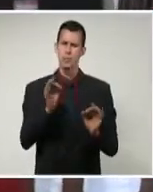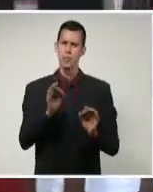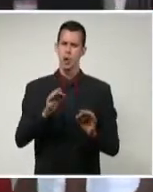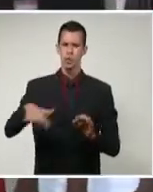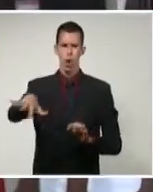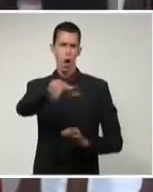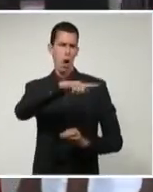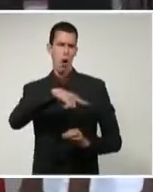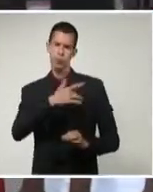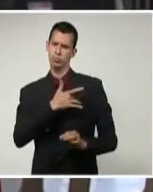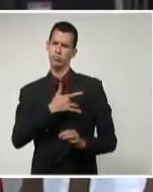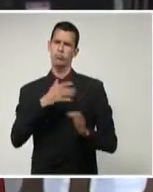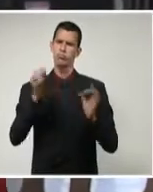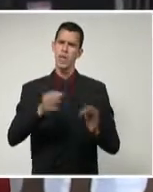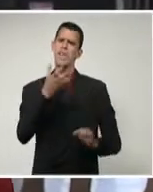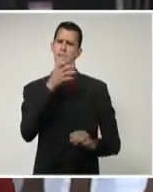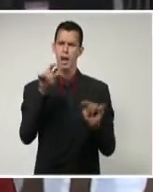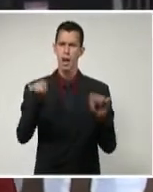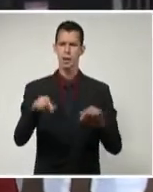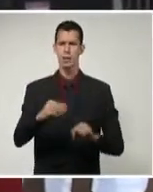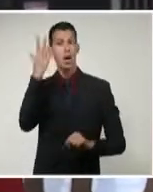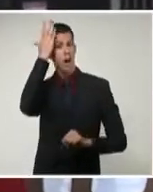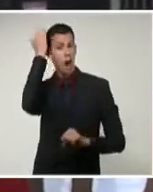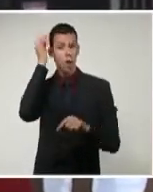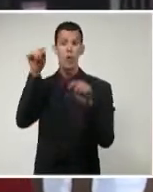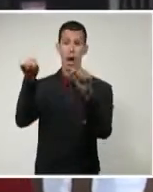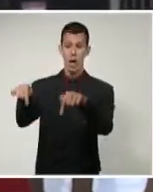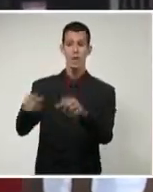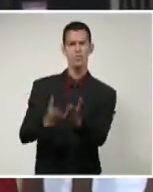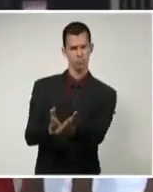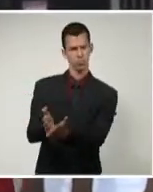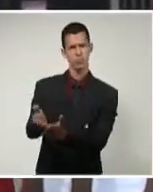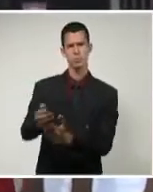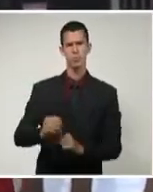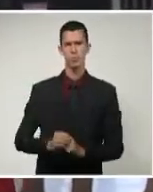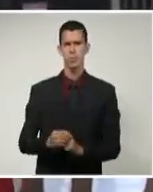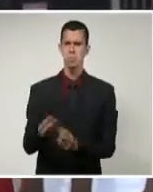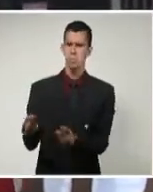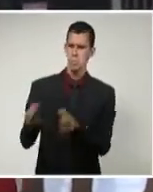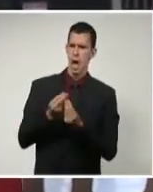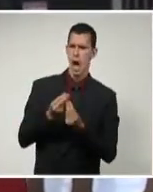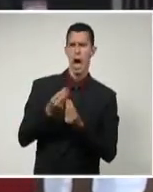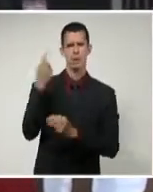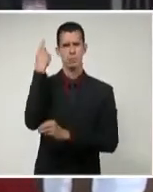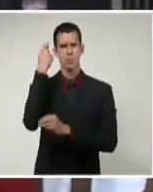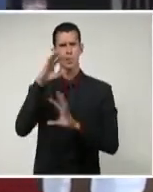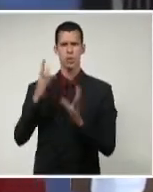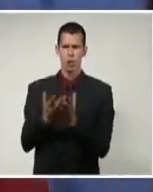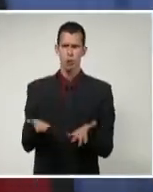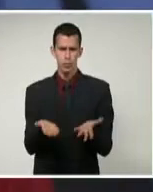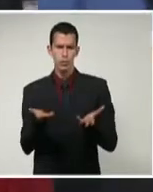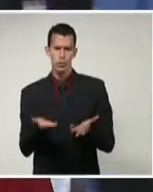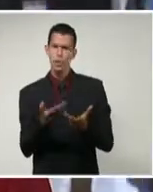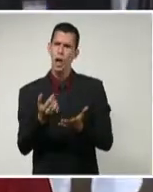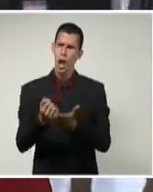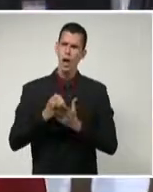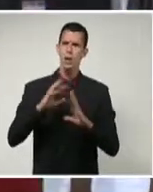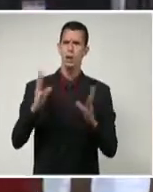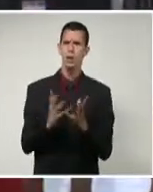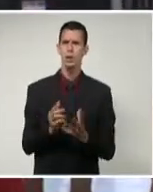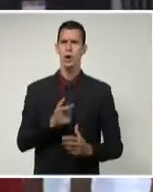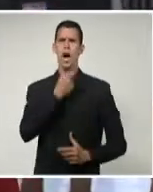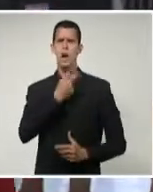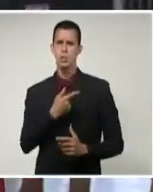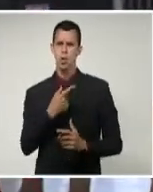delegados, y Raúl es Raúl. Raúl va a seguir ahí, alentándonos, asesorándonos el camino